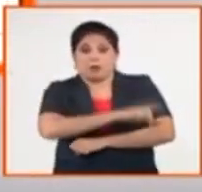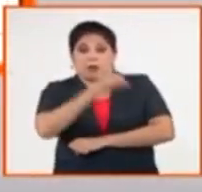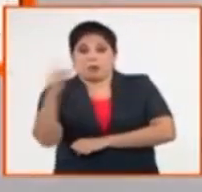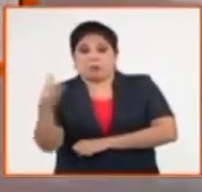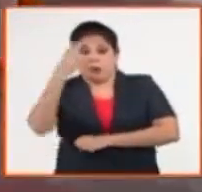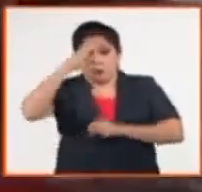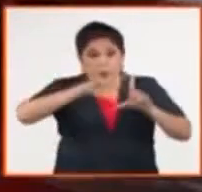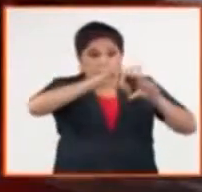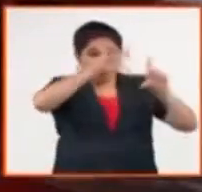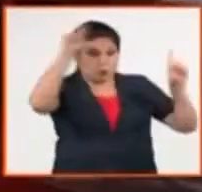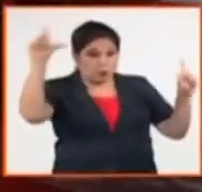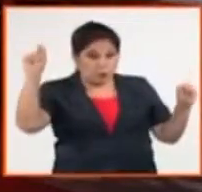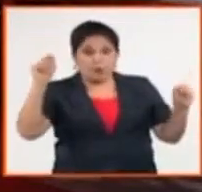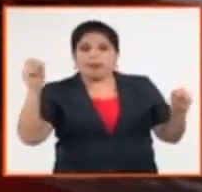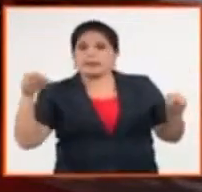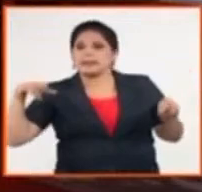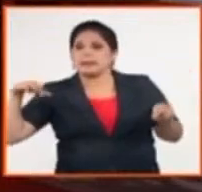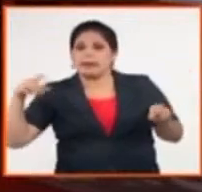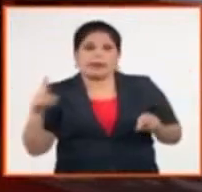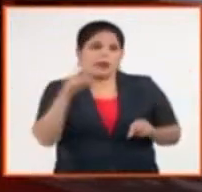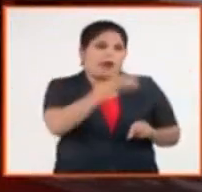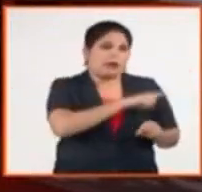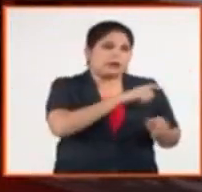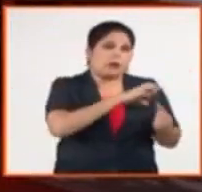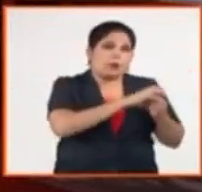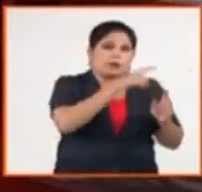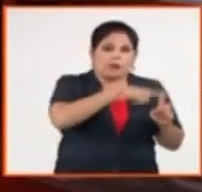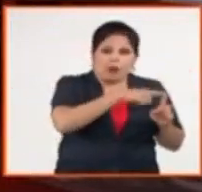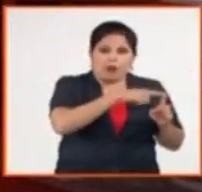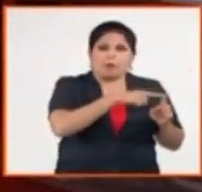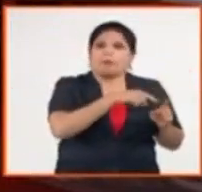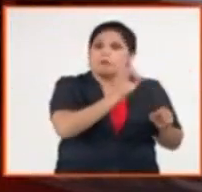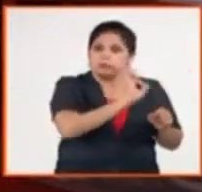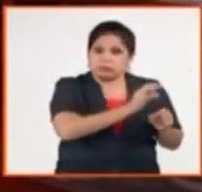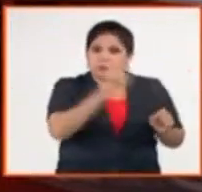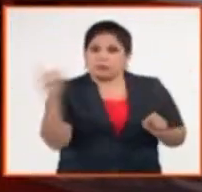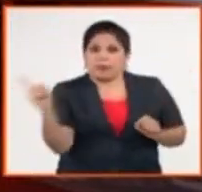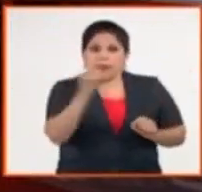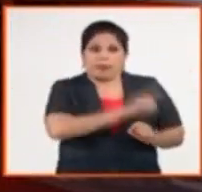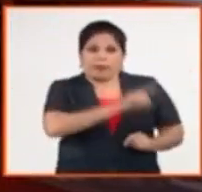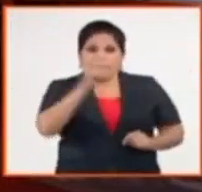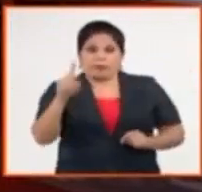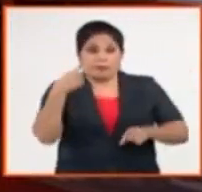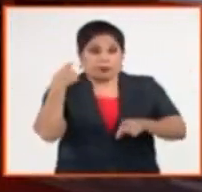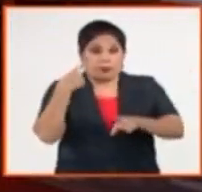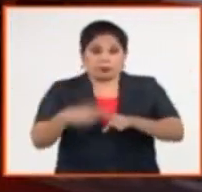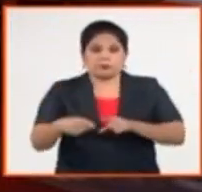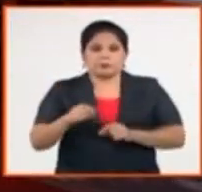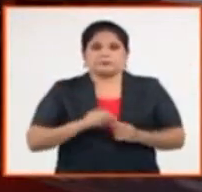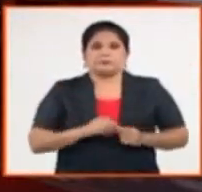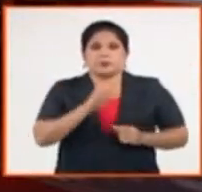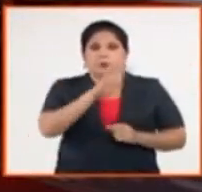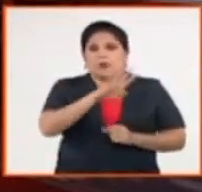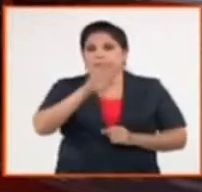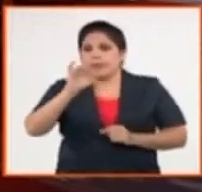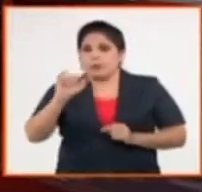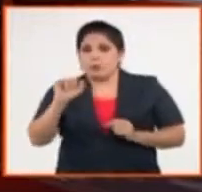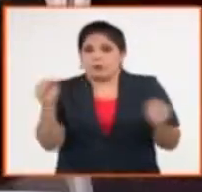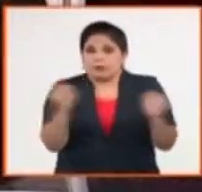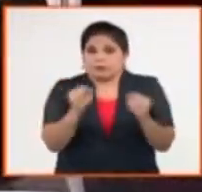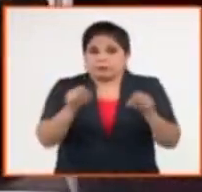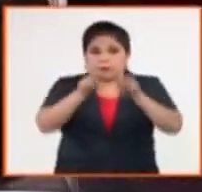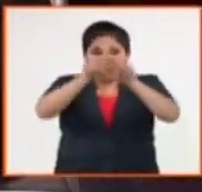extremo al otro. Correctamente. Contamos además con 49 cámaras refrigeradas en todo el país,